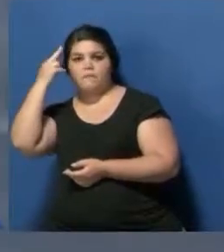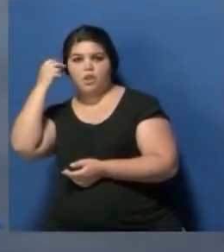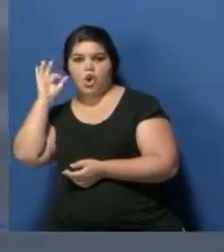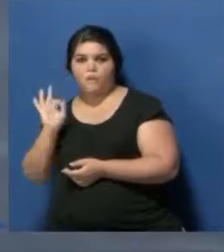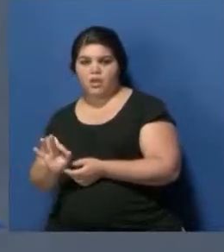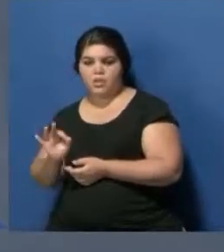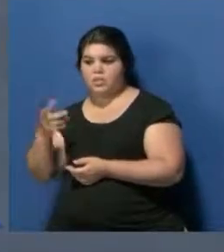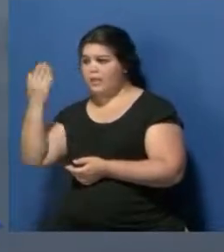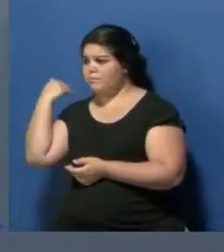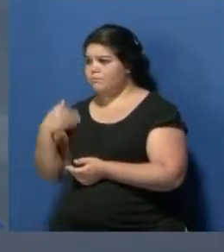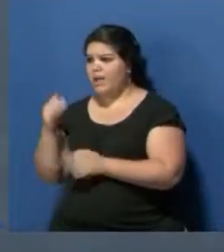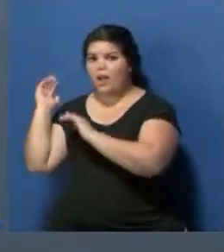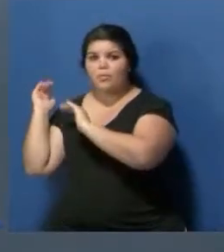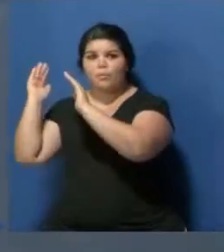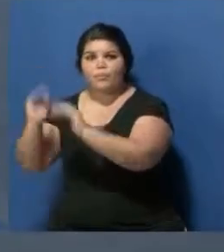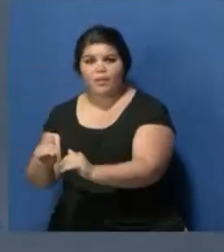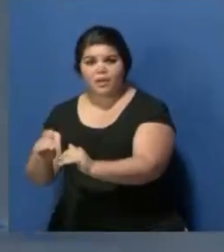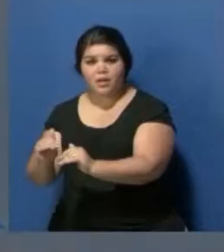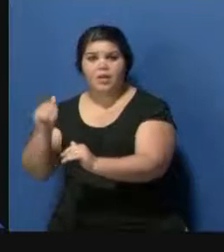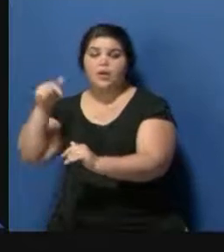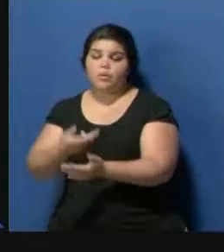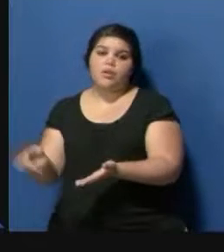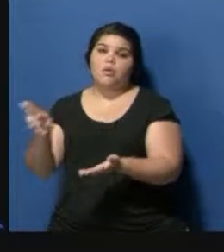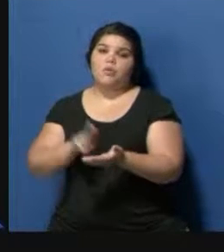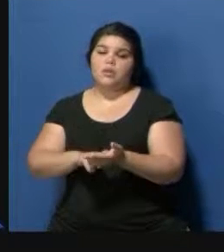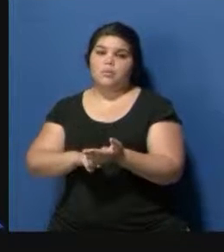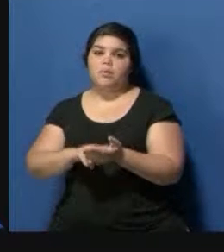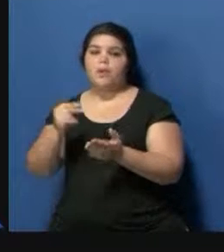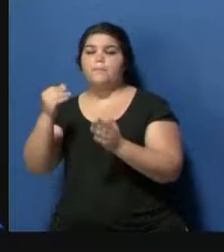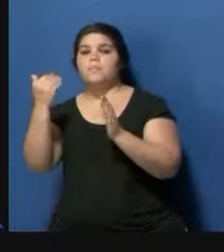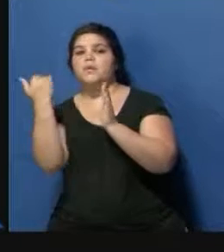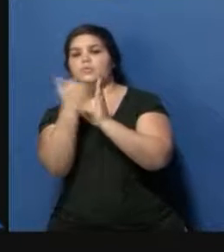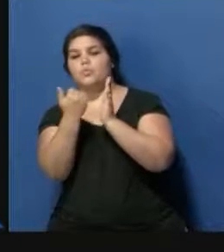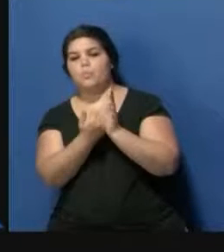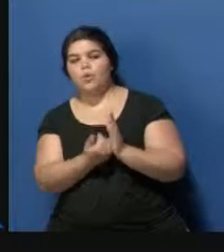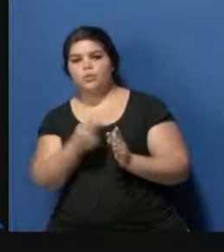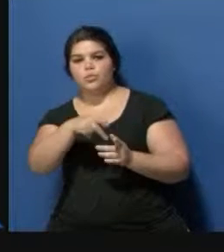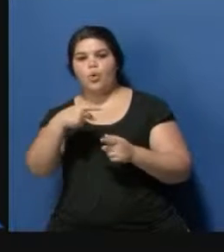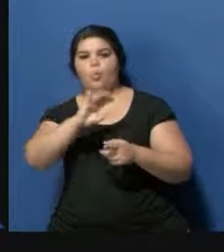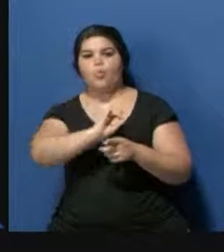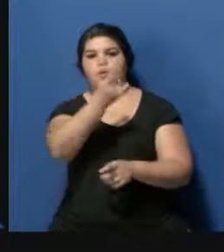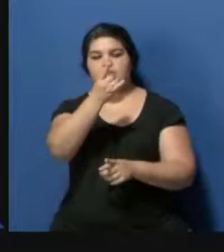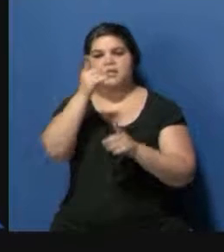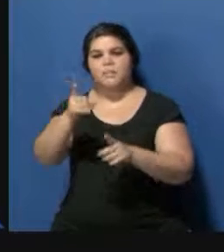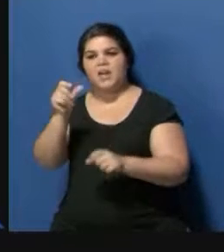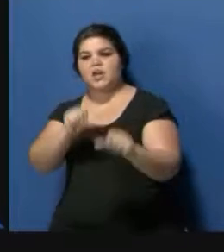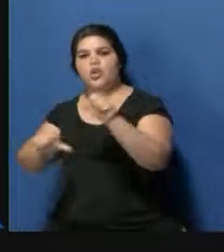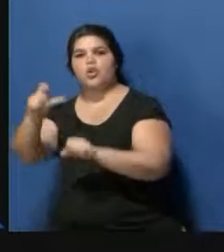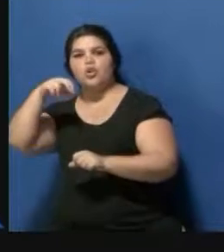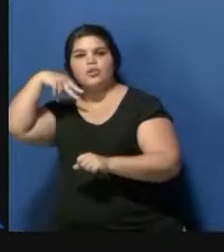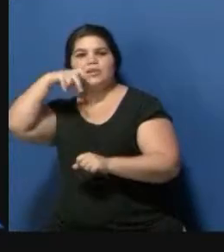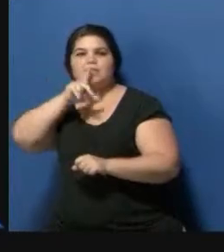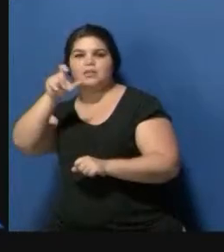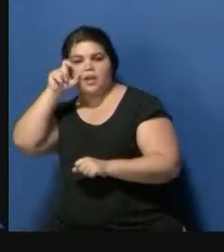becarios fuera del CONICET, estamos discutiendo el presupuesto para las universidades, estamos discutiendo que vuelven a perderse puestos de